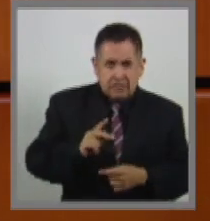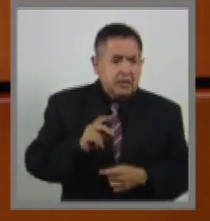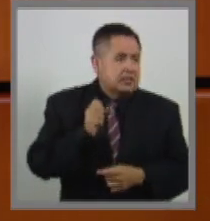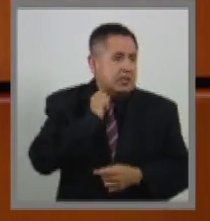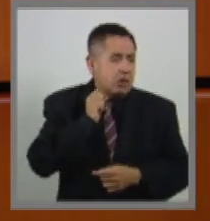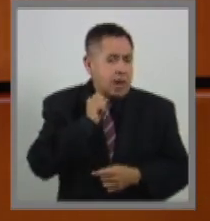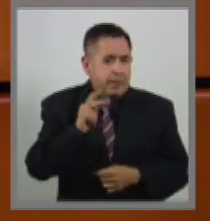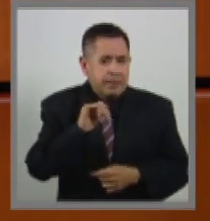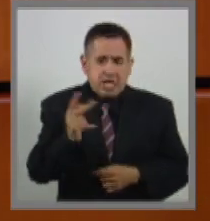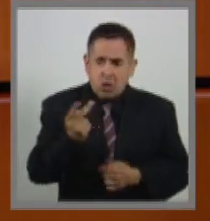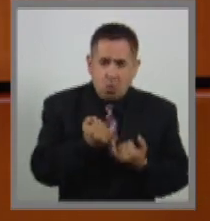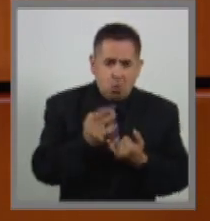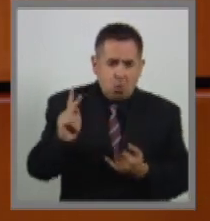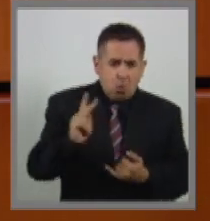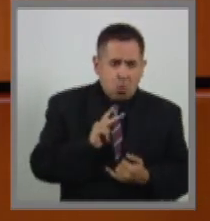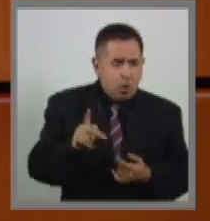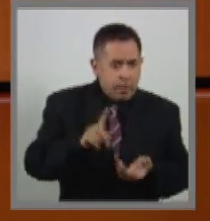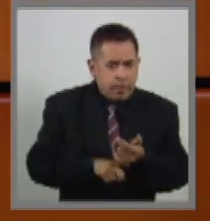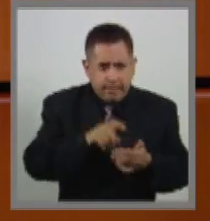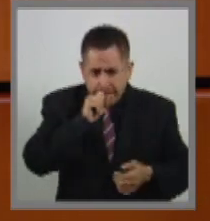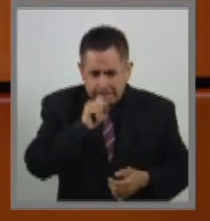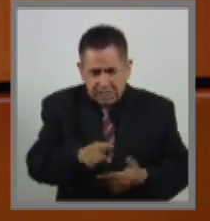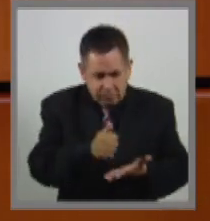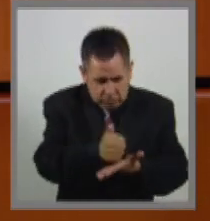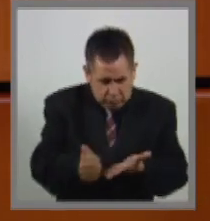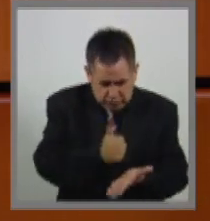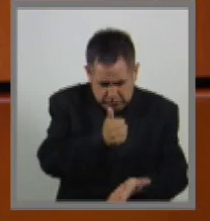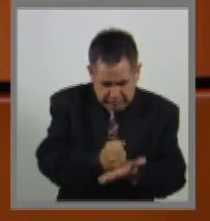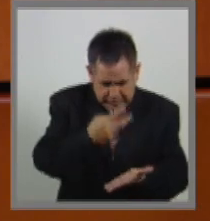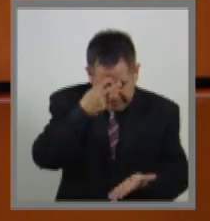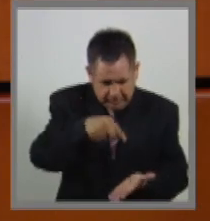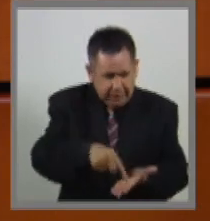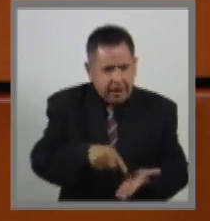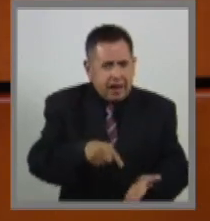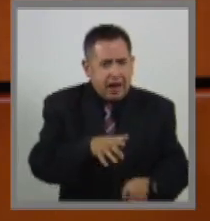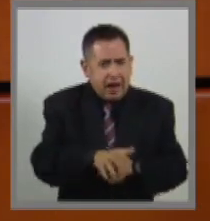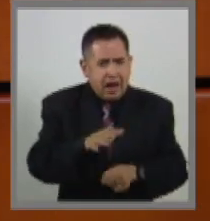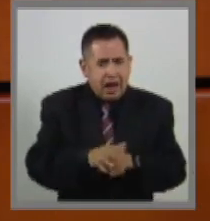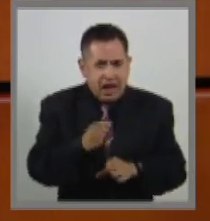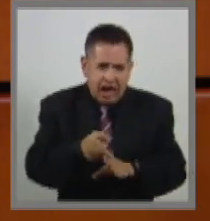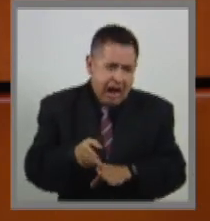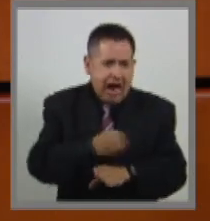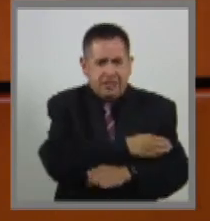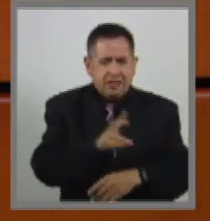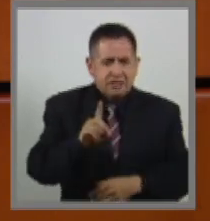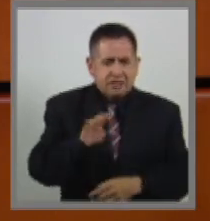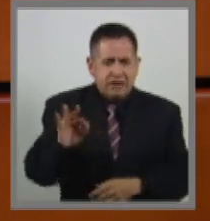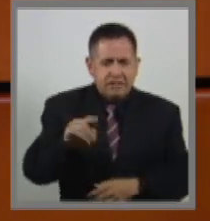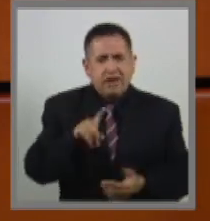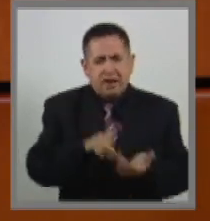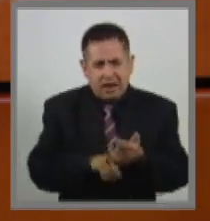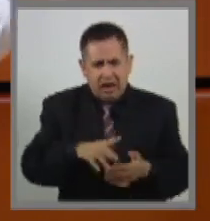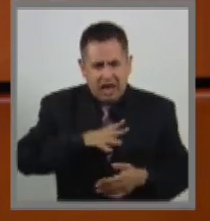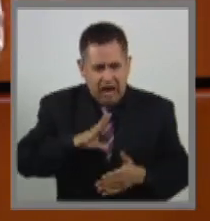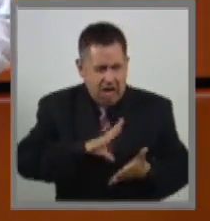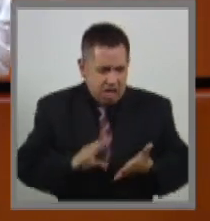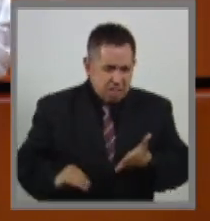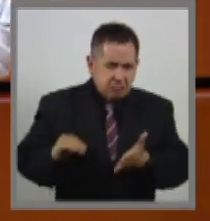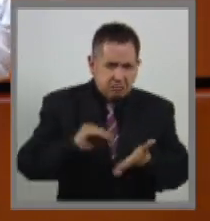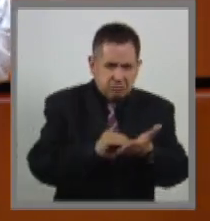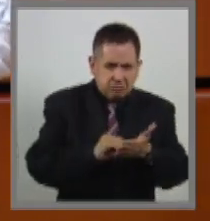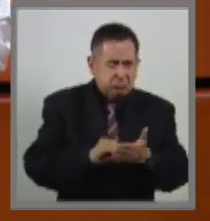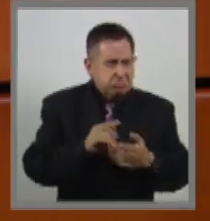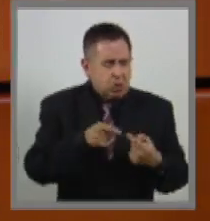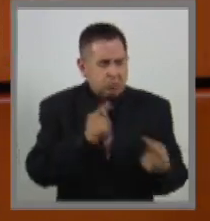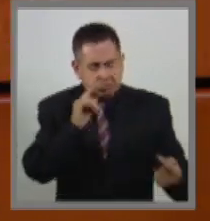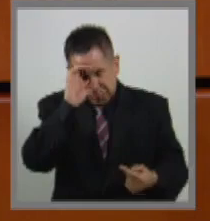yo, en la propia Ciudad de México, antes Distrito Federal, incorporó la